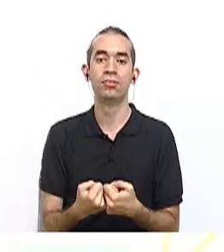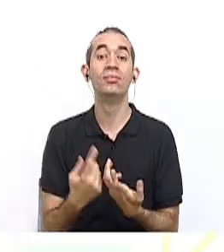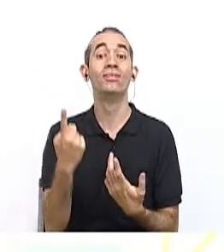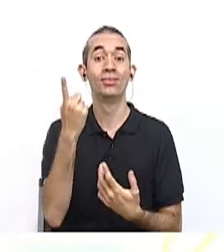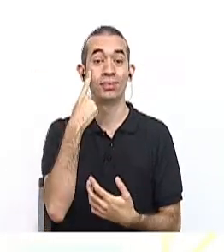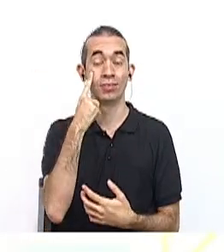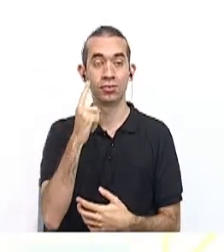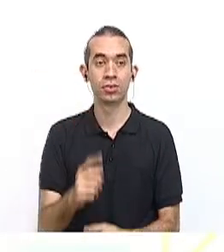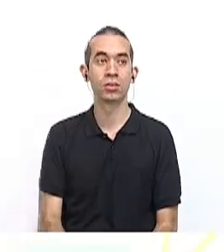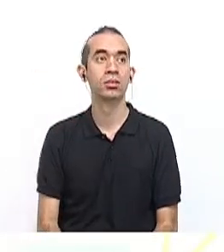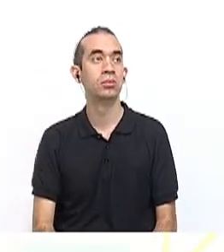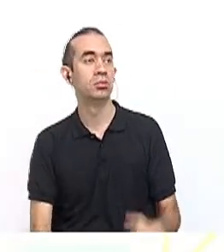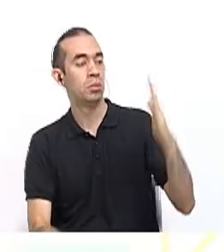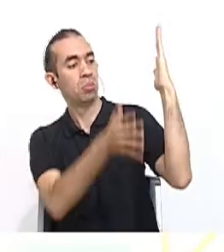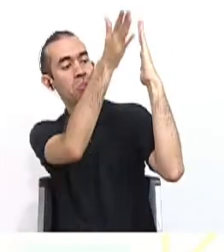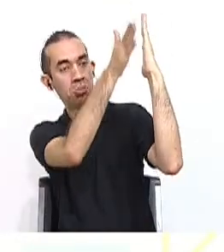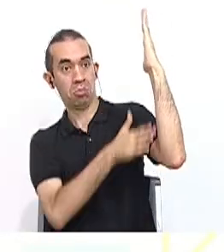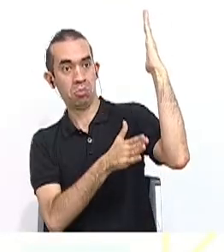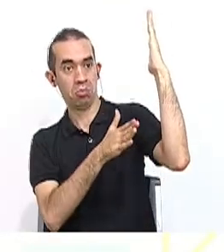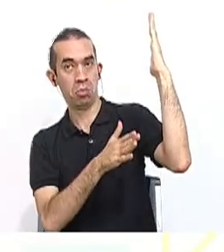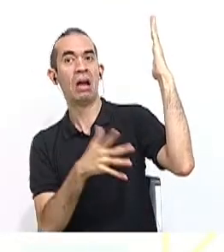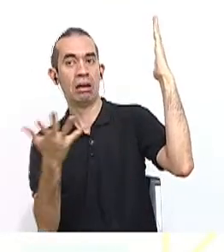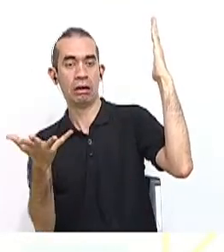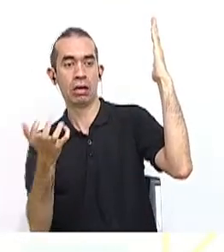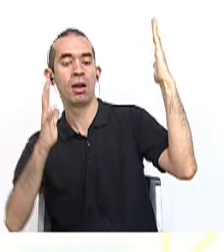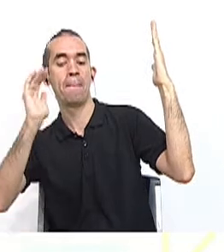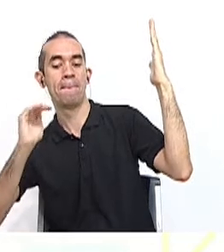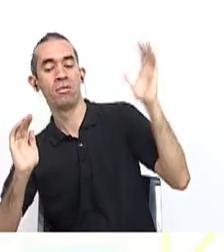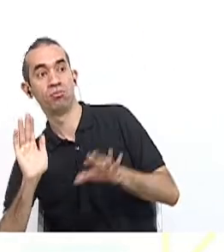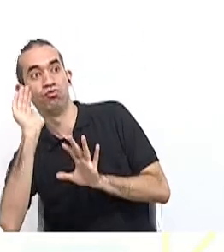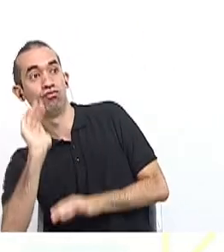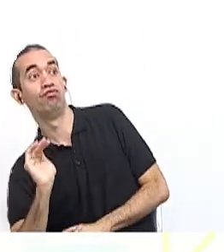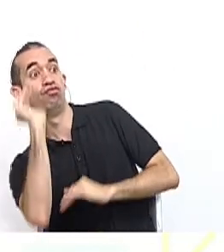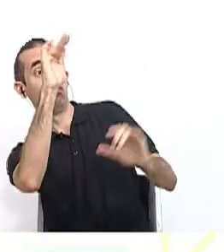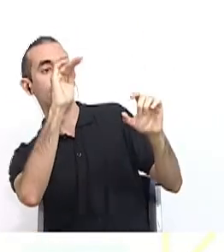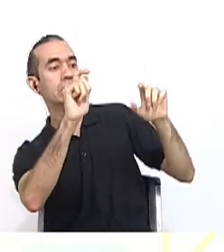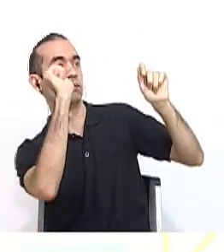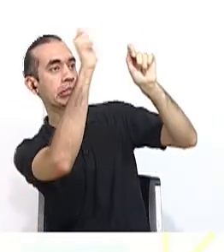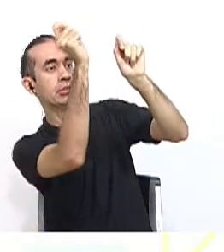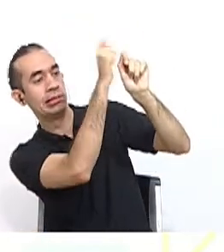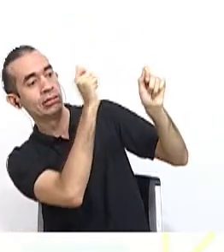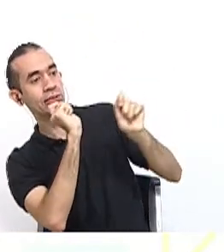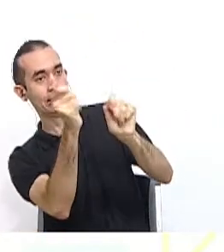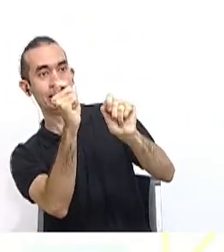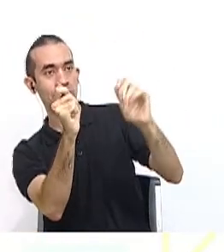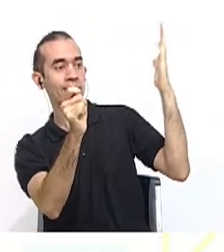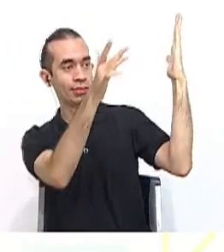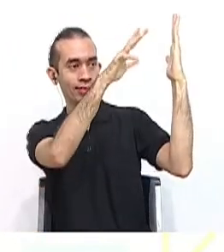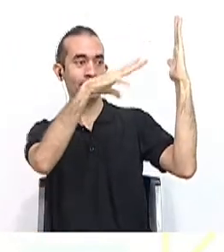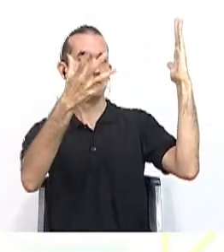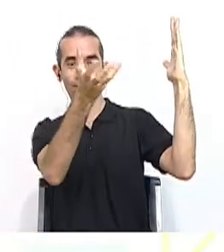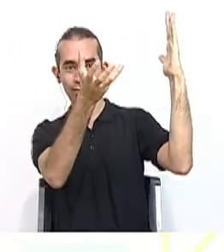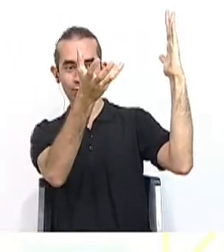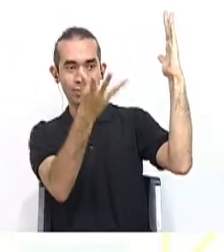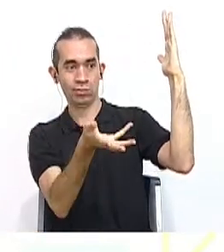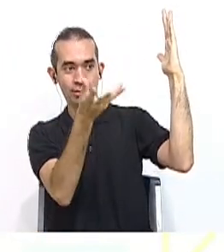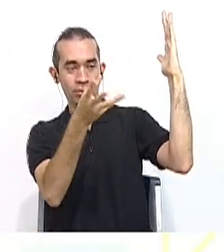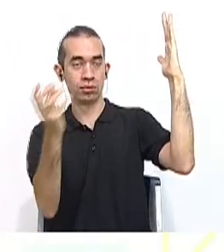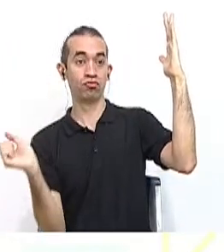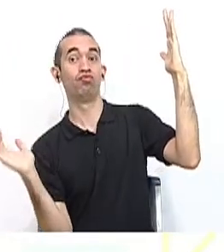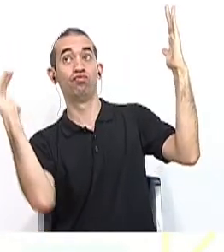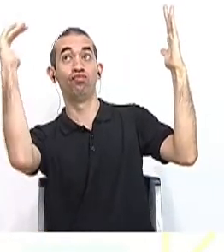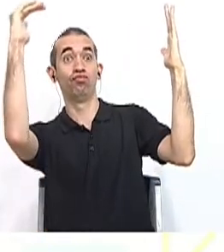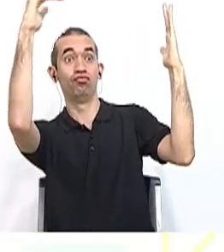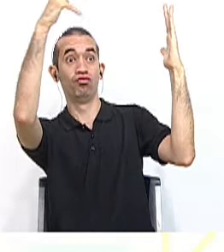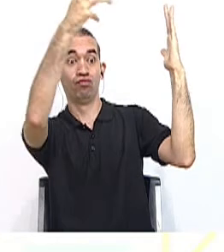desea instalar un tablero con una canasta de básquet en la pared o muro del patio de una casa.